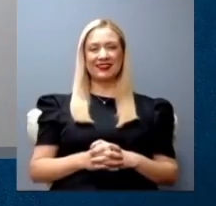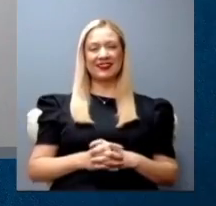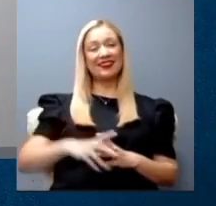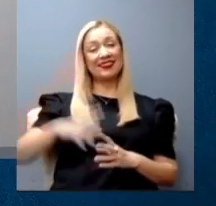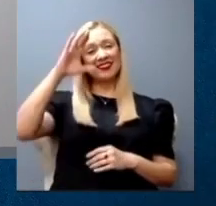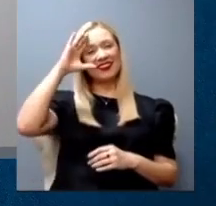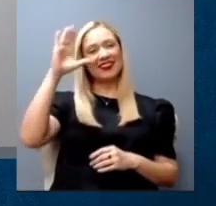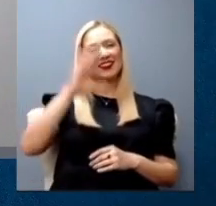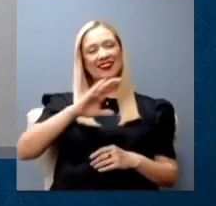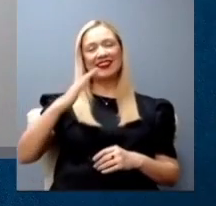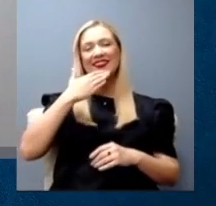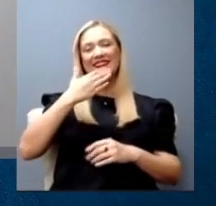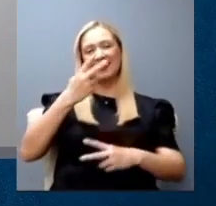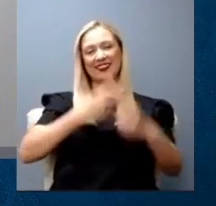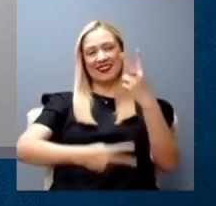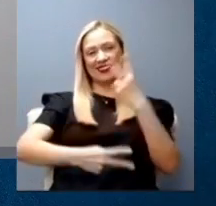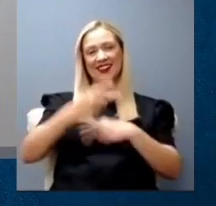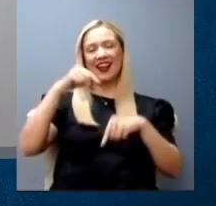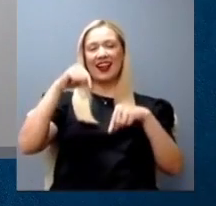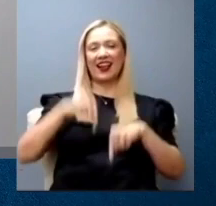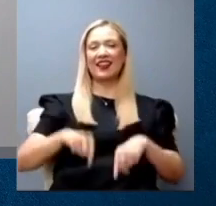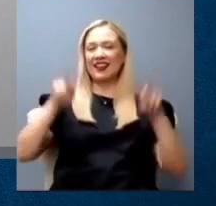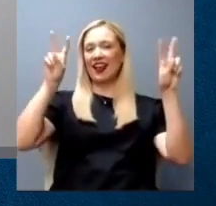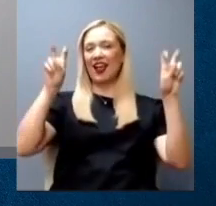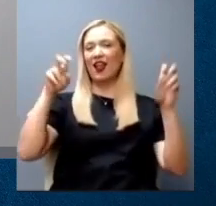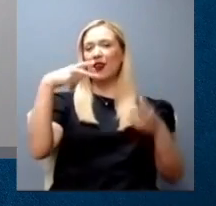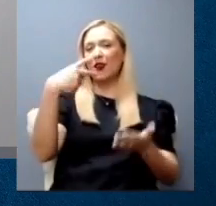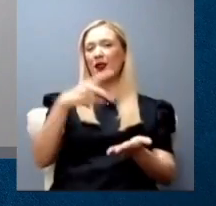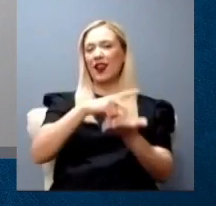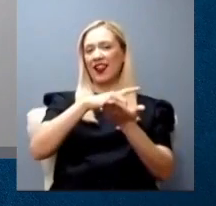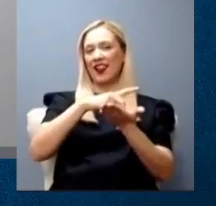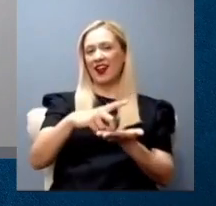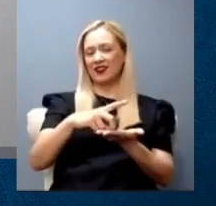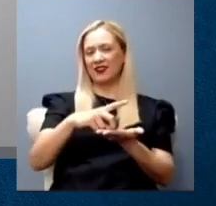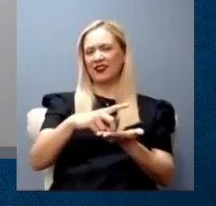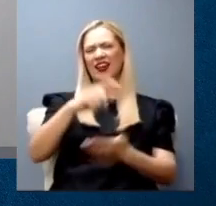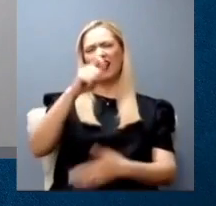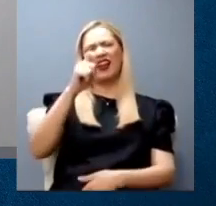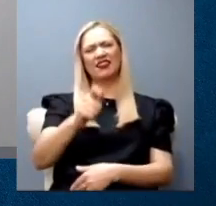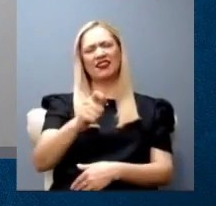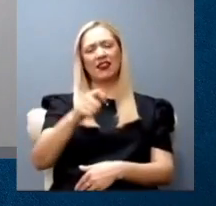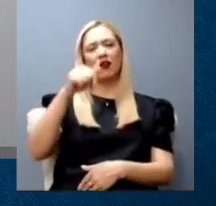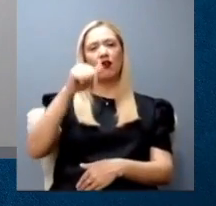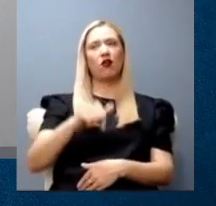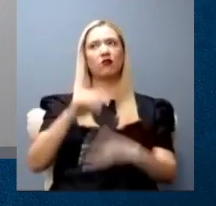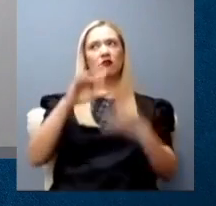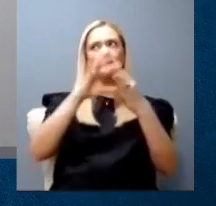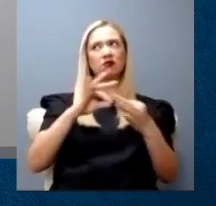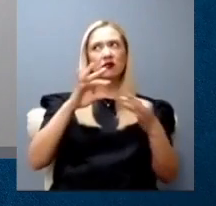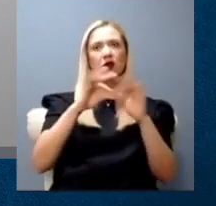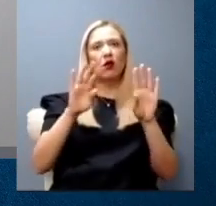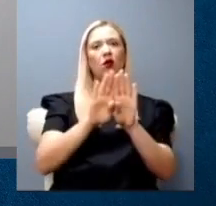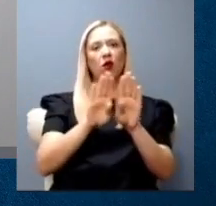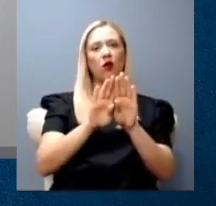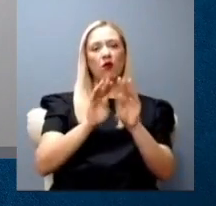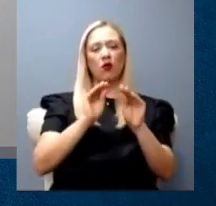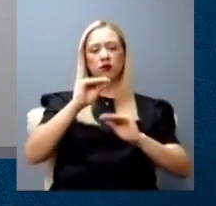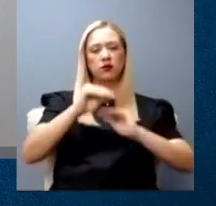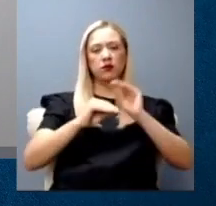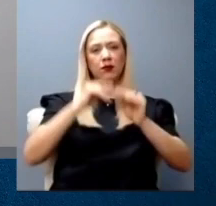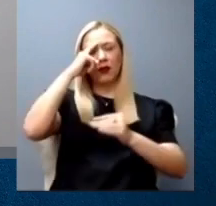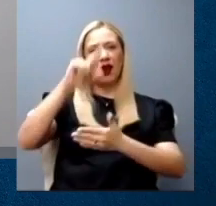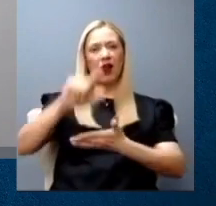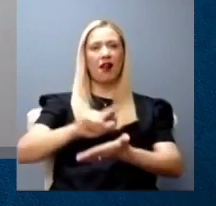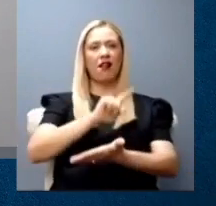Hola, bienvenidos y bienvenidas a su programa Tus Derechos. El día de hoy vamos a platicar sobre el proceso de internacionalización de los derechos humanos,